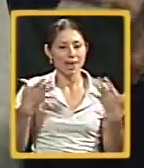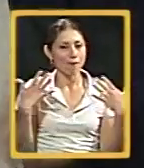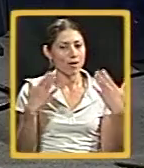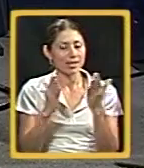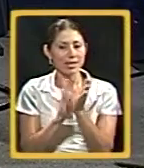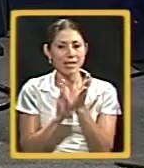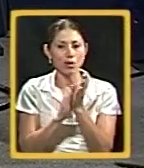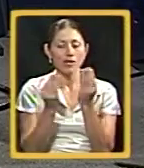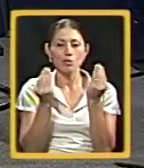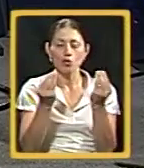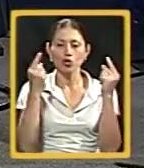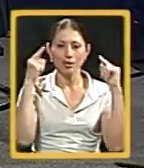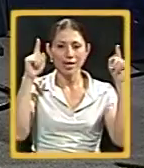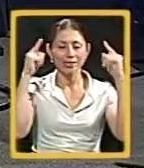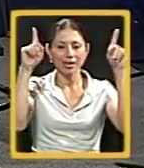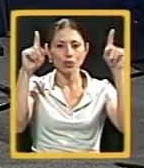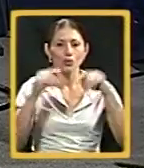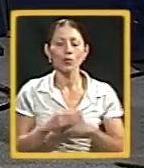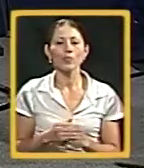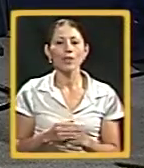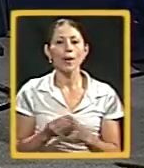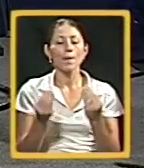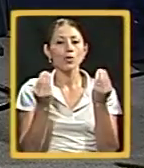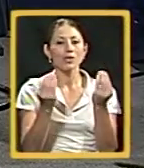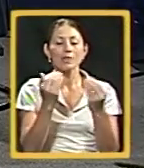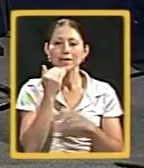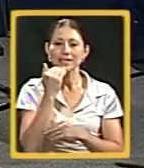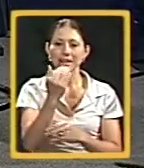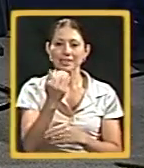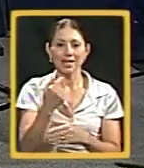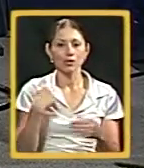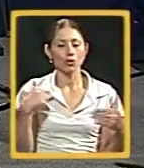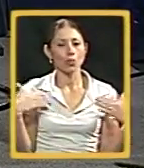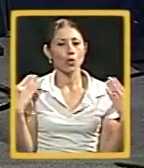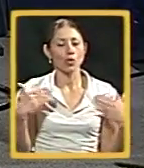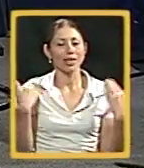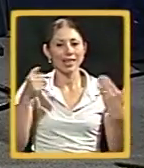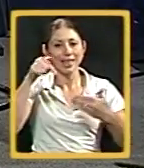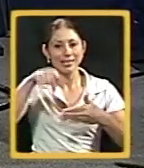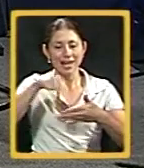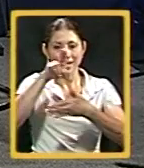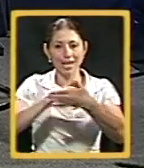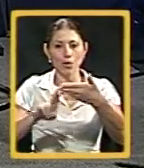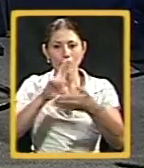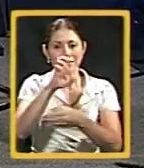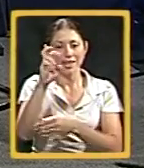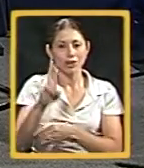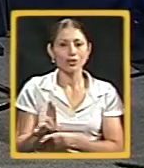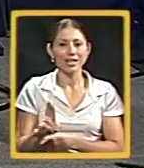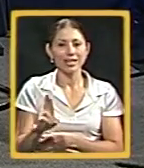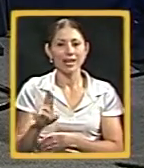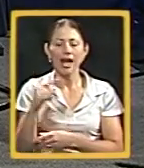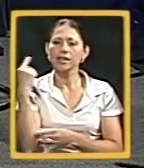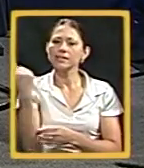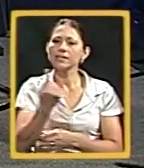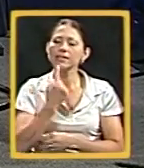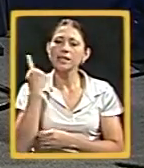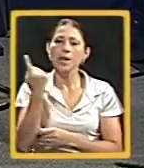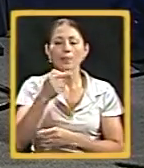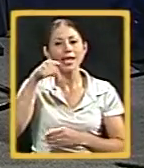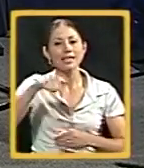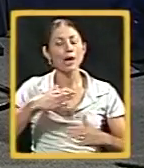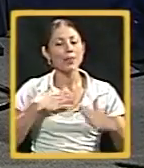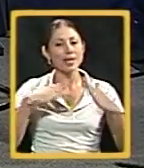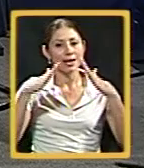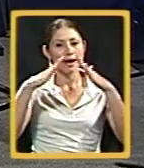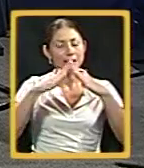muchos éxitos en sus tareas. Muchísimas gracias, muy contenta de estar aquí en la Universidad de Costa Rica. Siempre ha sido mi casa, me